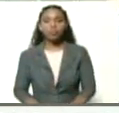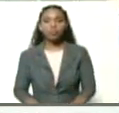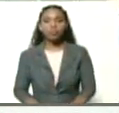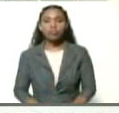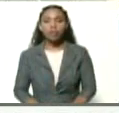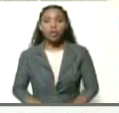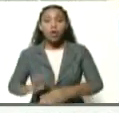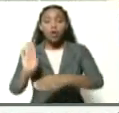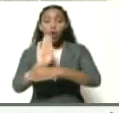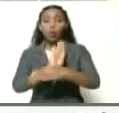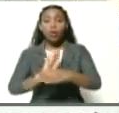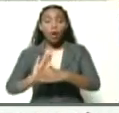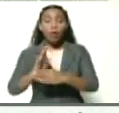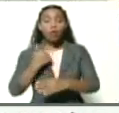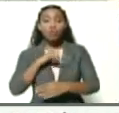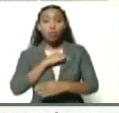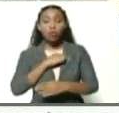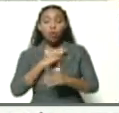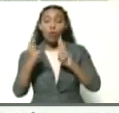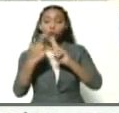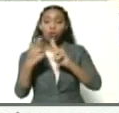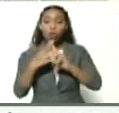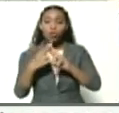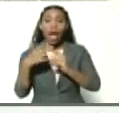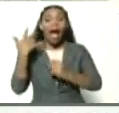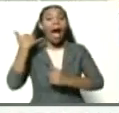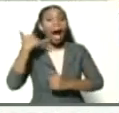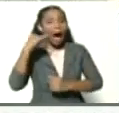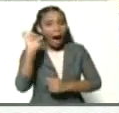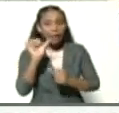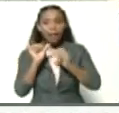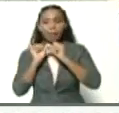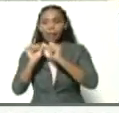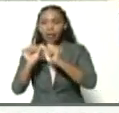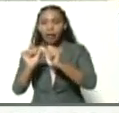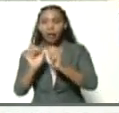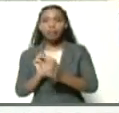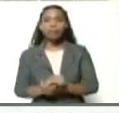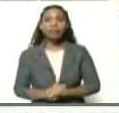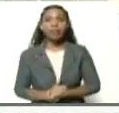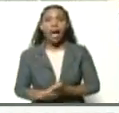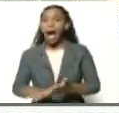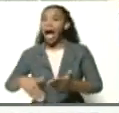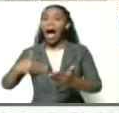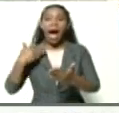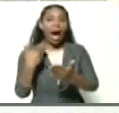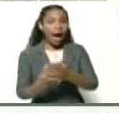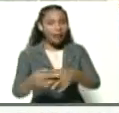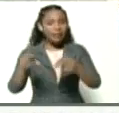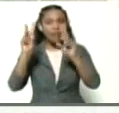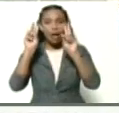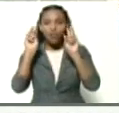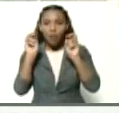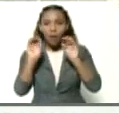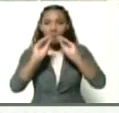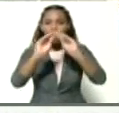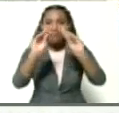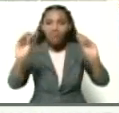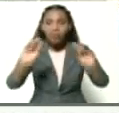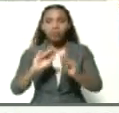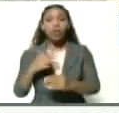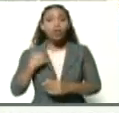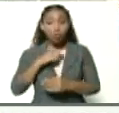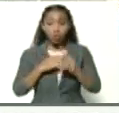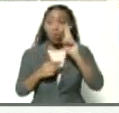Los cuidados que conocemos hay que mantenerlos. Hasta nuevo aviso. Nosotros hemos